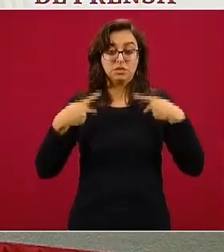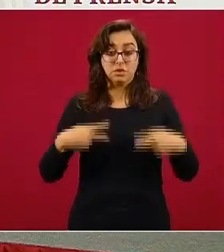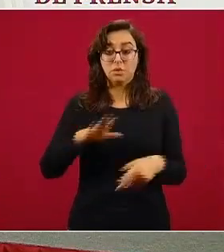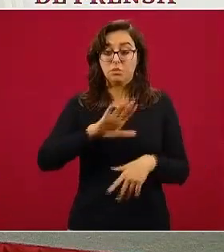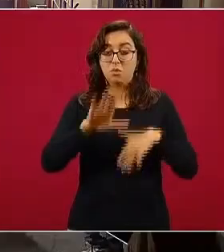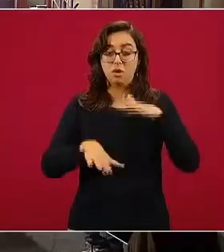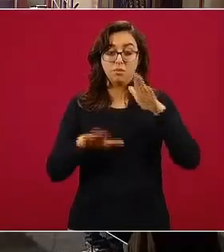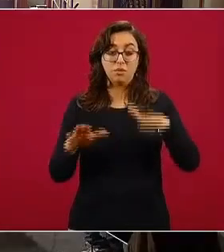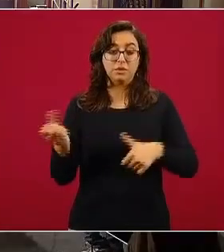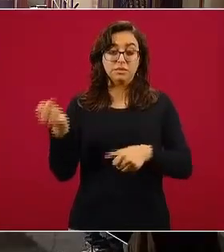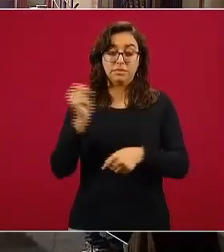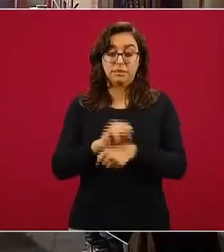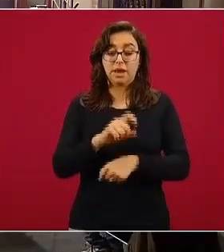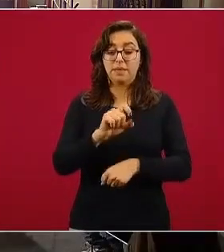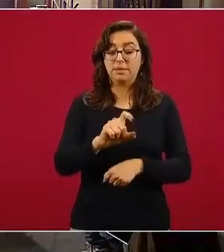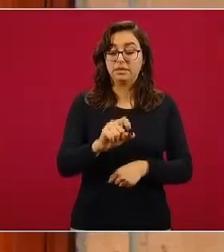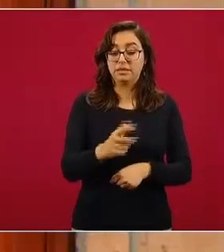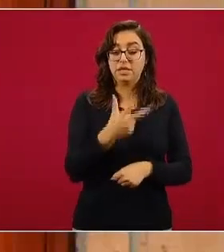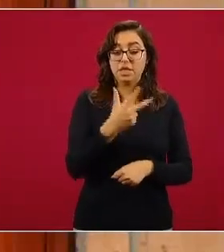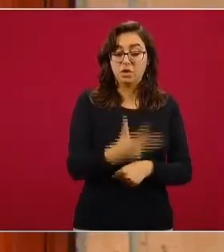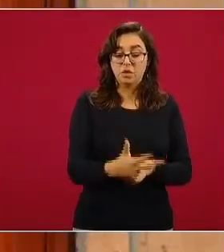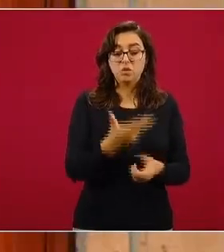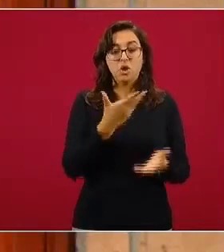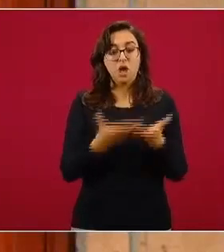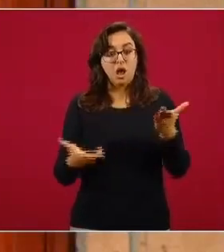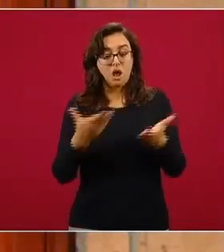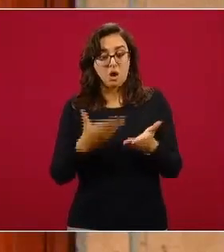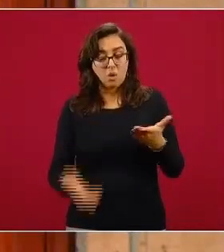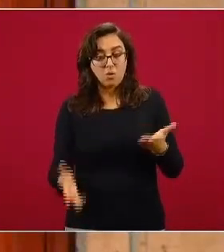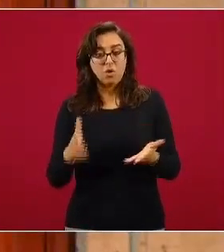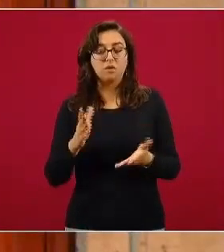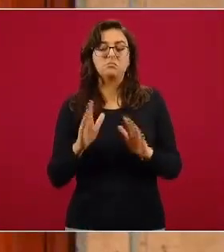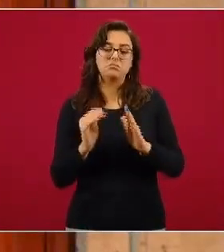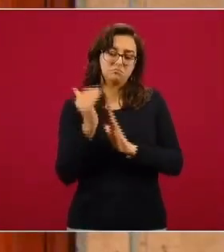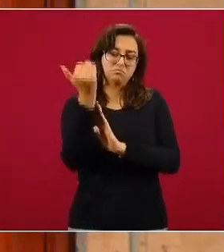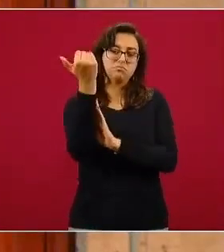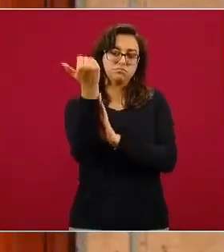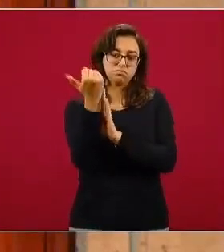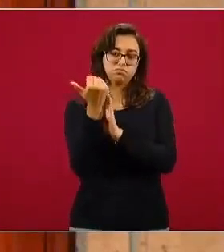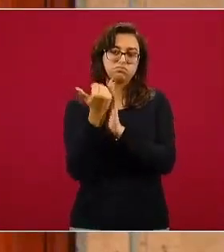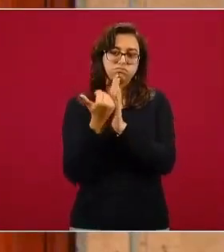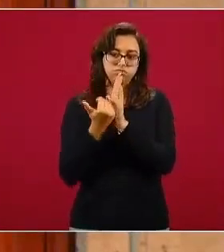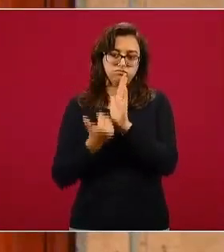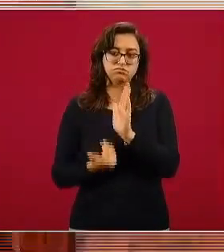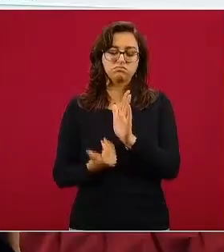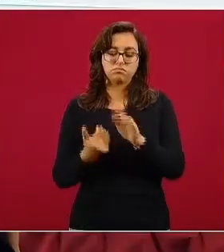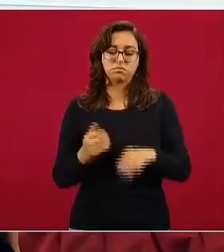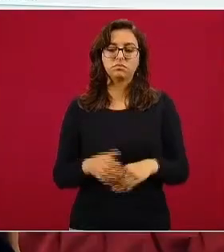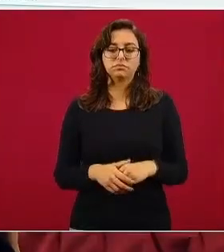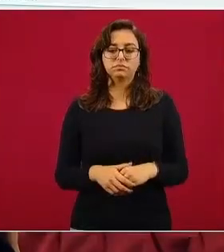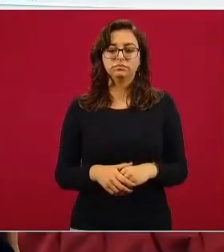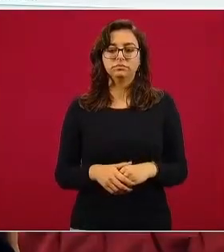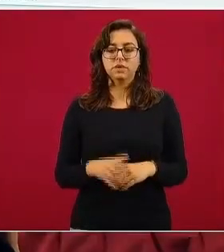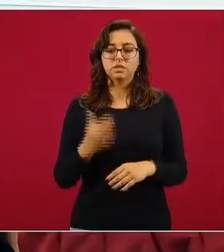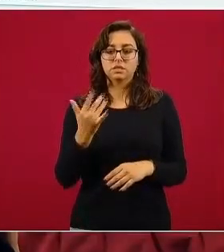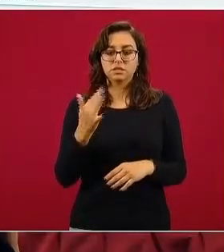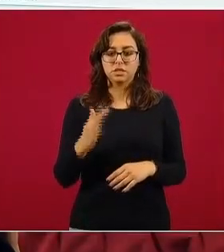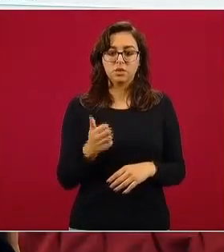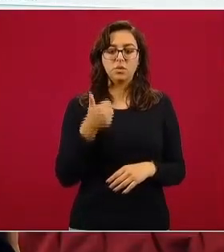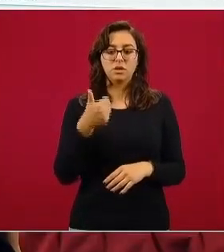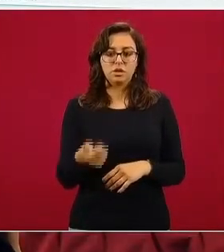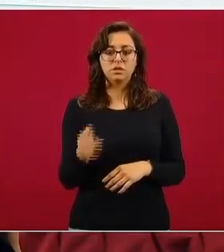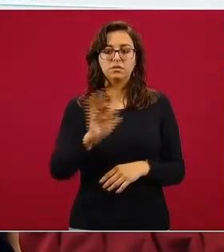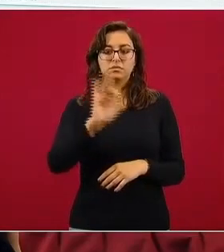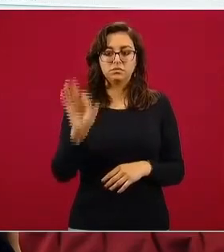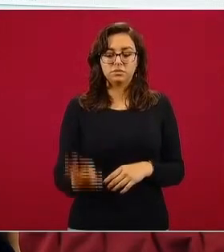28 con 5.292, a las que tenemos registradas precisamente en el corte de hoy en la semana 42, que son estas